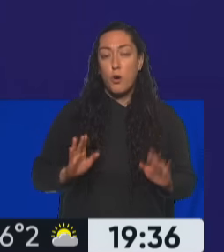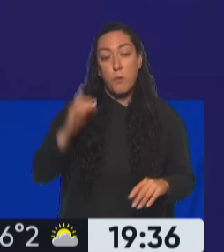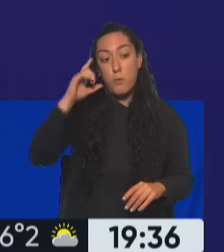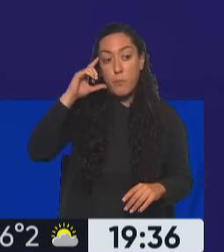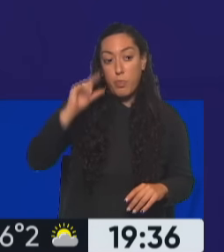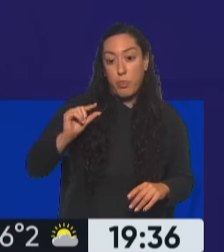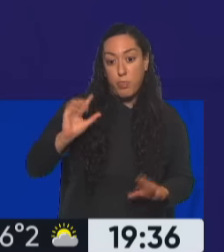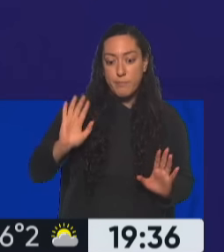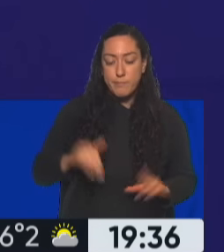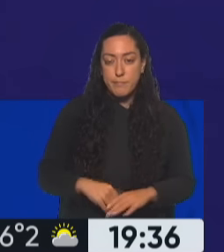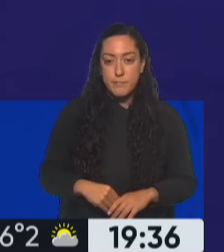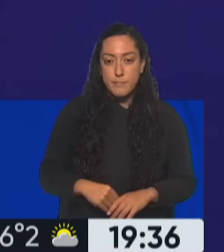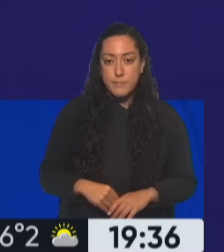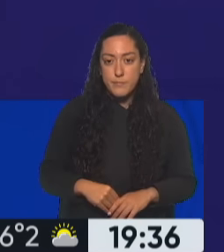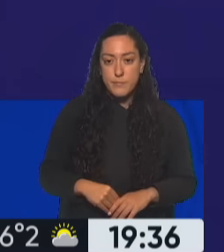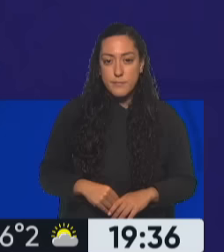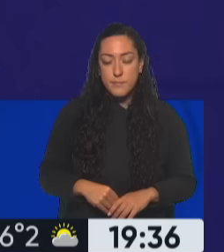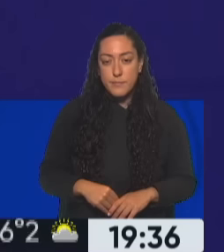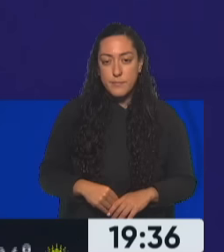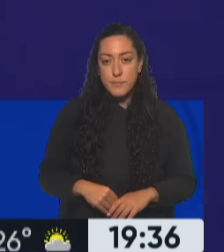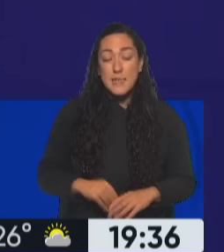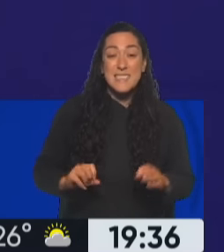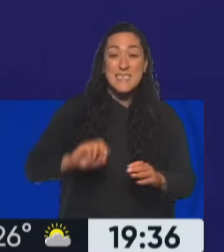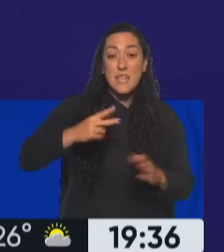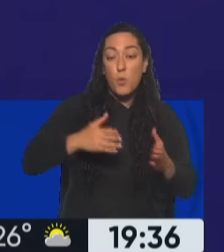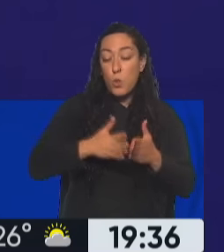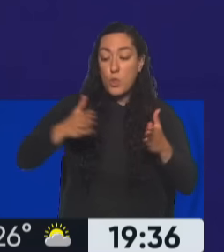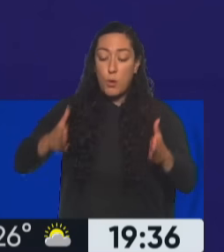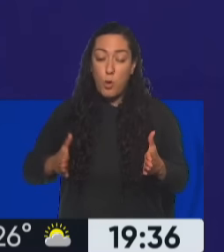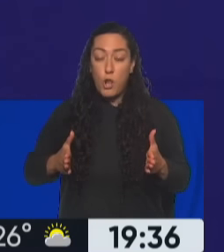intelectualmente. El bloque 2,